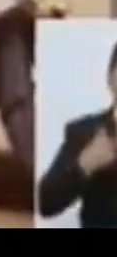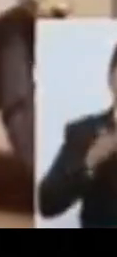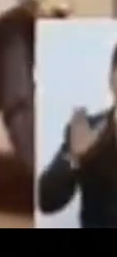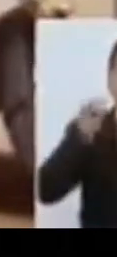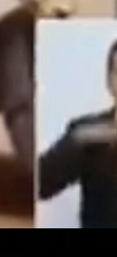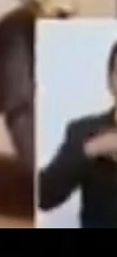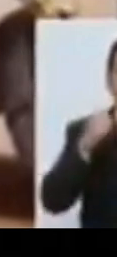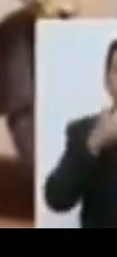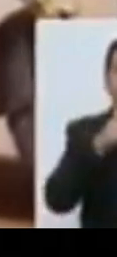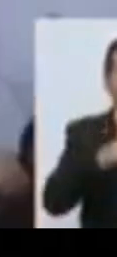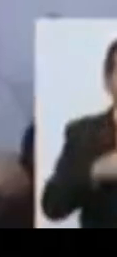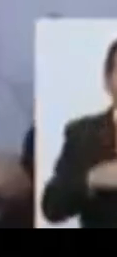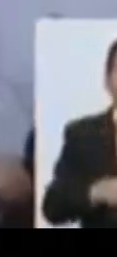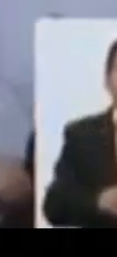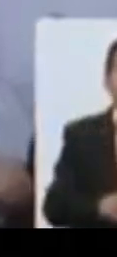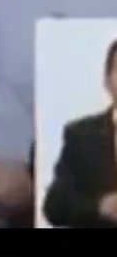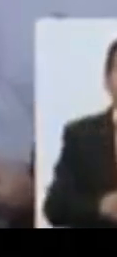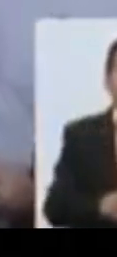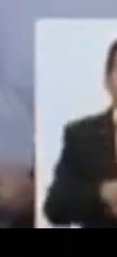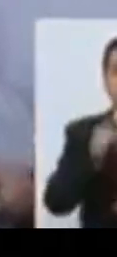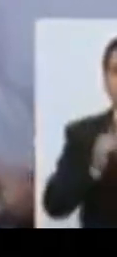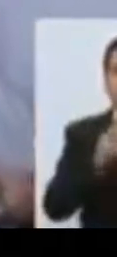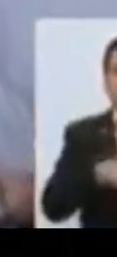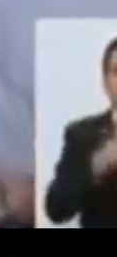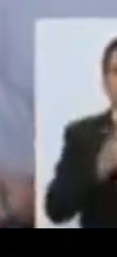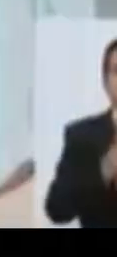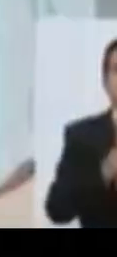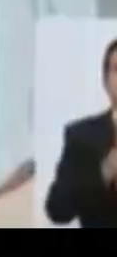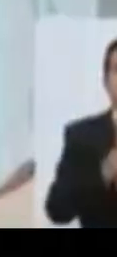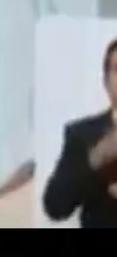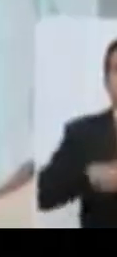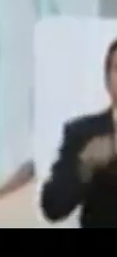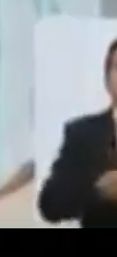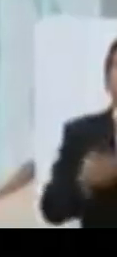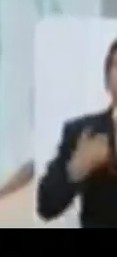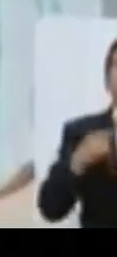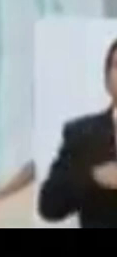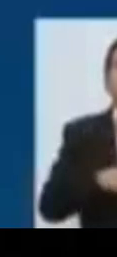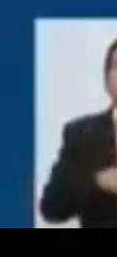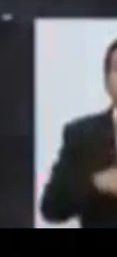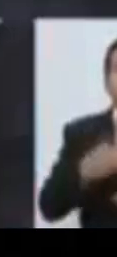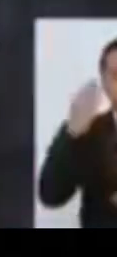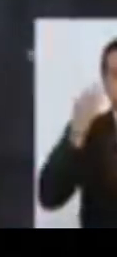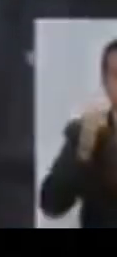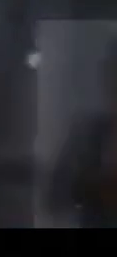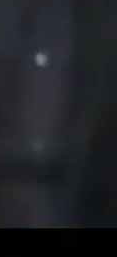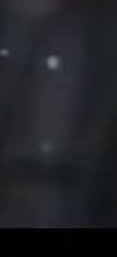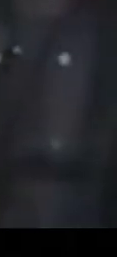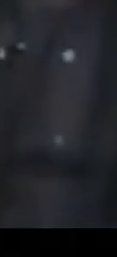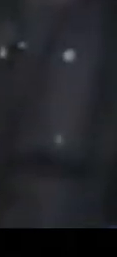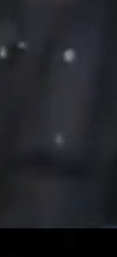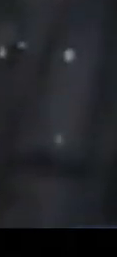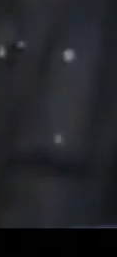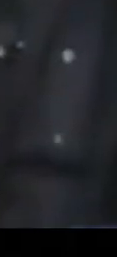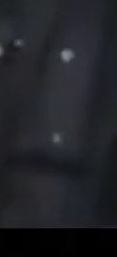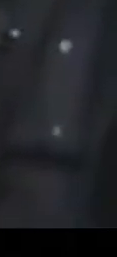Angélica Sosa. Usted lo mencionó, ¿no es cierto? ¿Cuál sería el daño económico causado al Estado teniendo en cuenta que en los